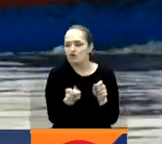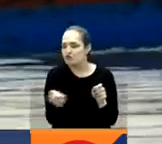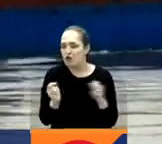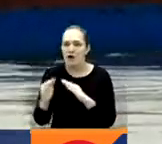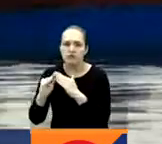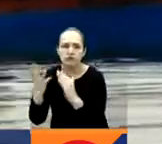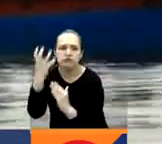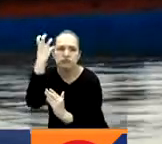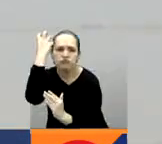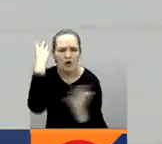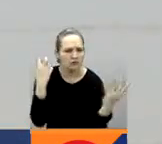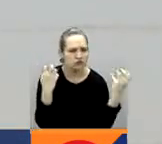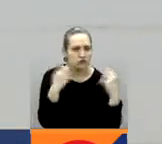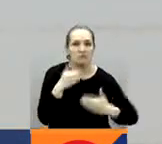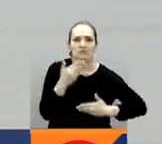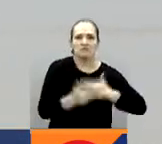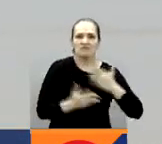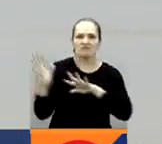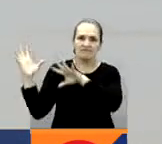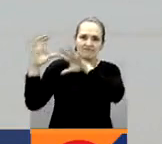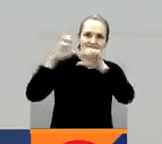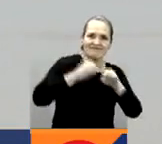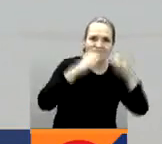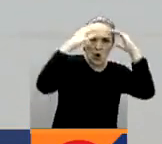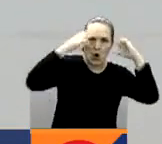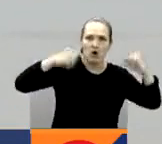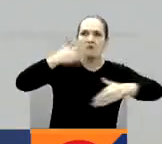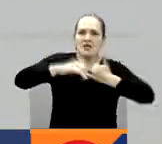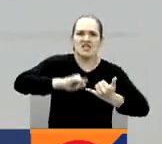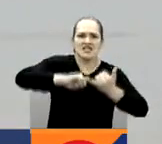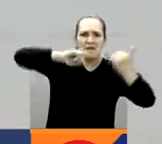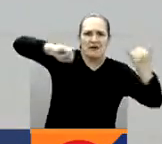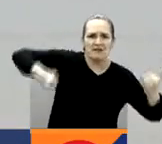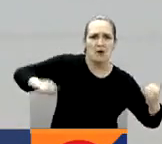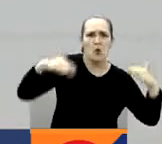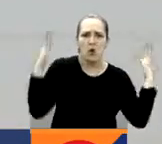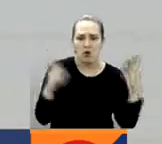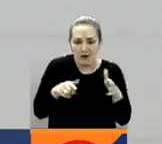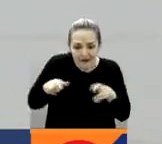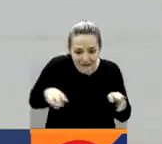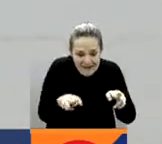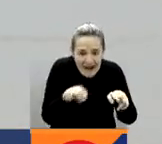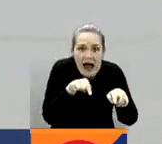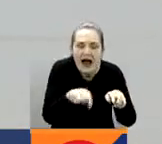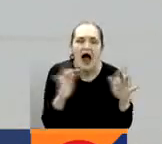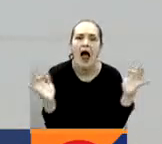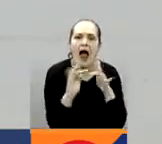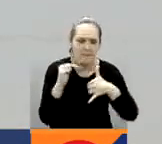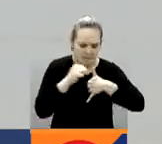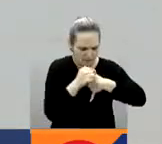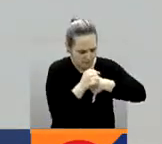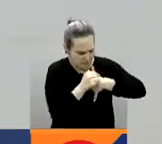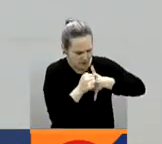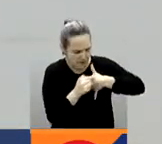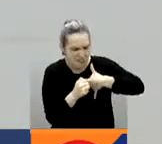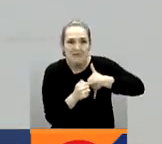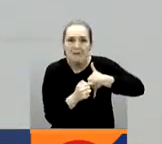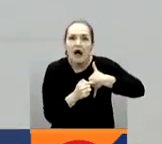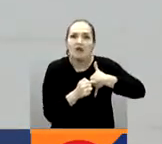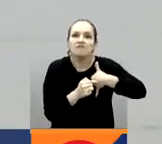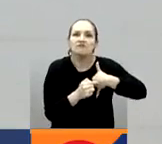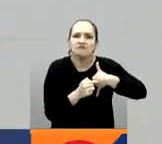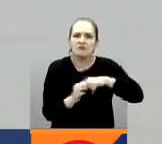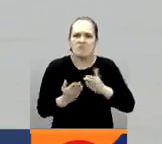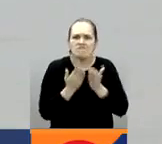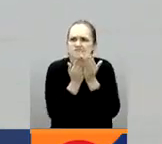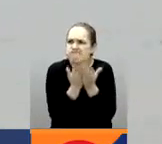desde la independencia. Para poder descubrir el territorio, para poder formar administrativamente el virreinato, como escenario de independencia y por